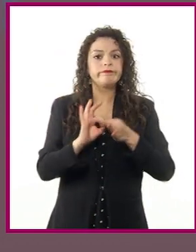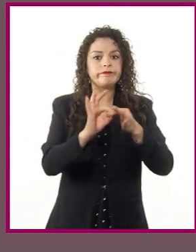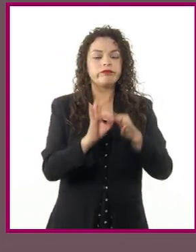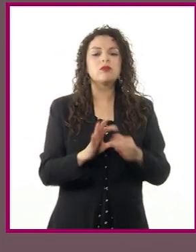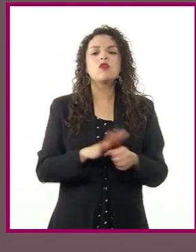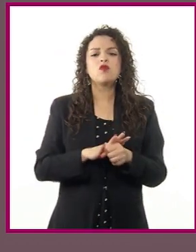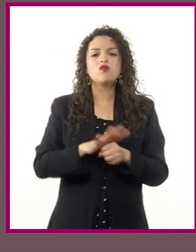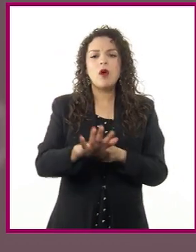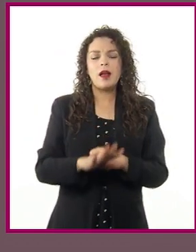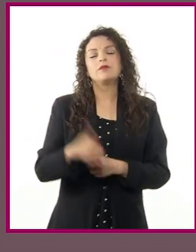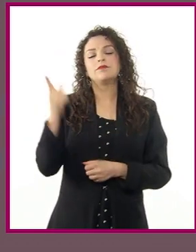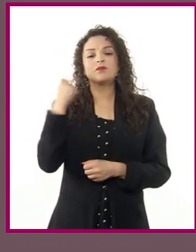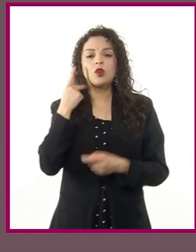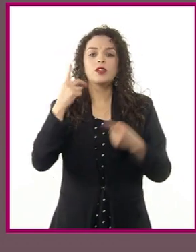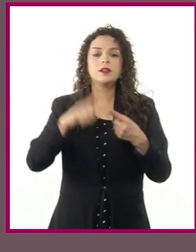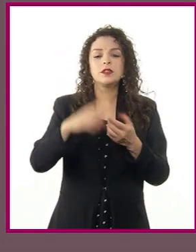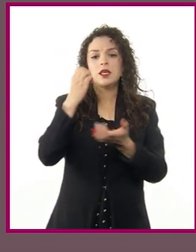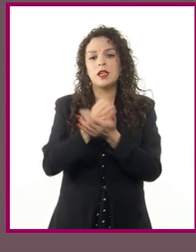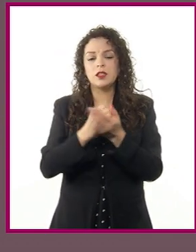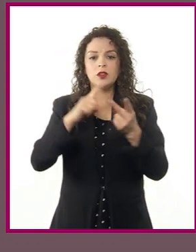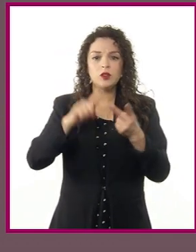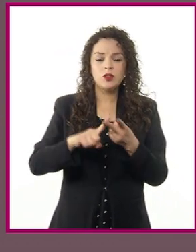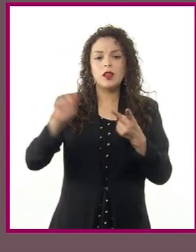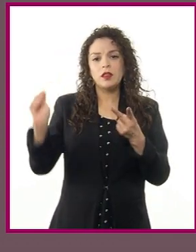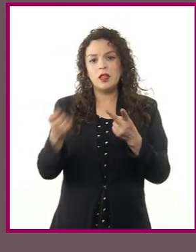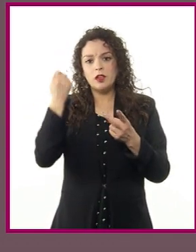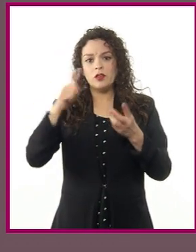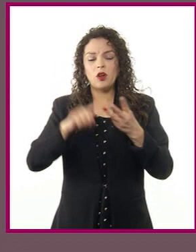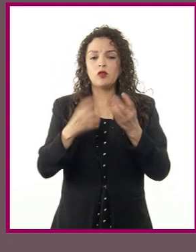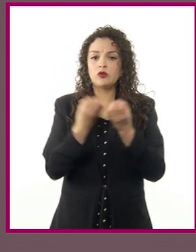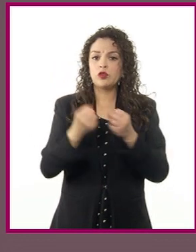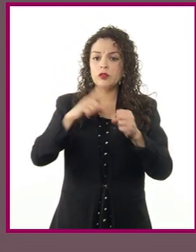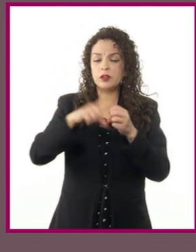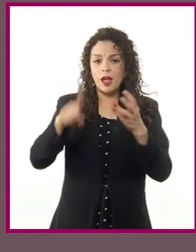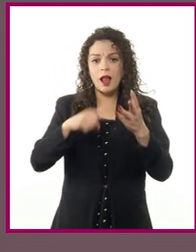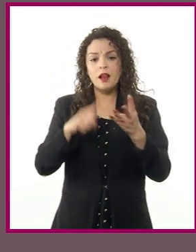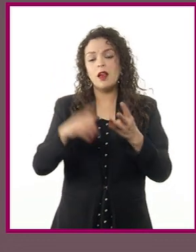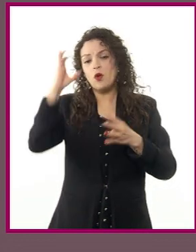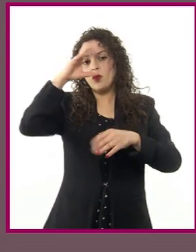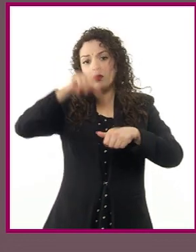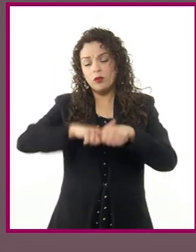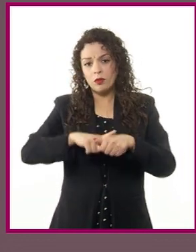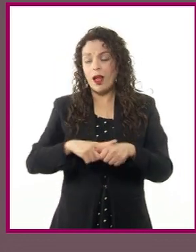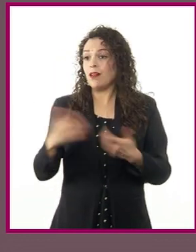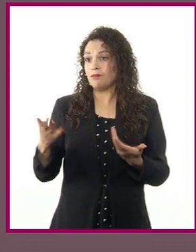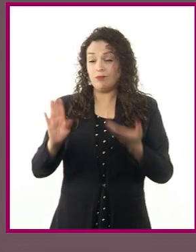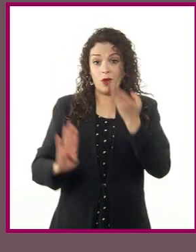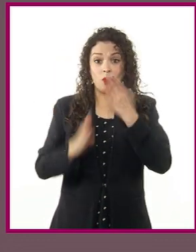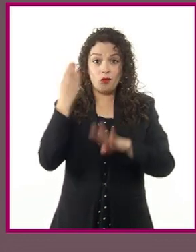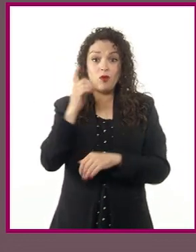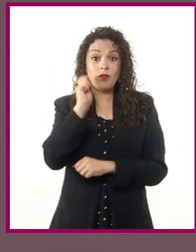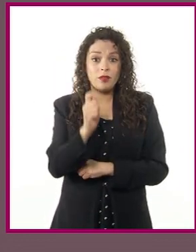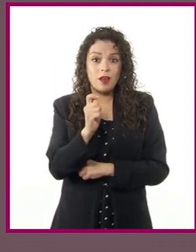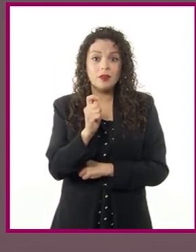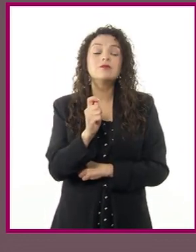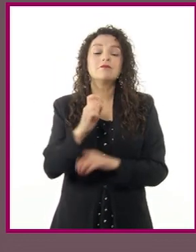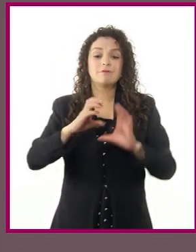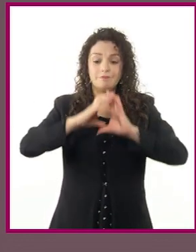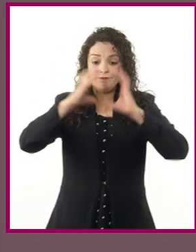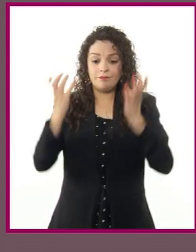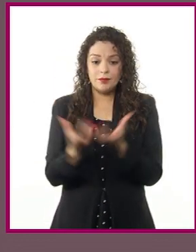económico, político, tecnológico, social y cultural, que ha convertido al mundo en un lugar cada